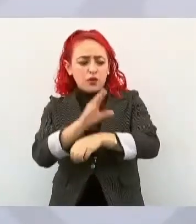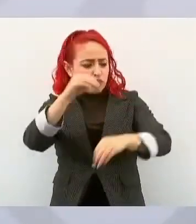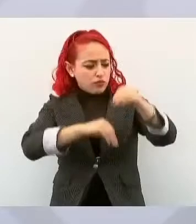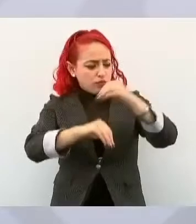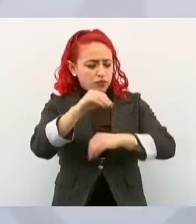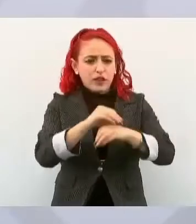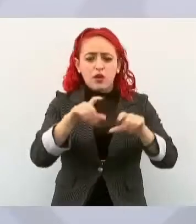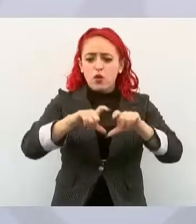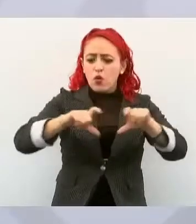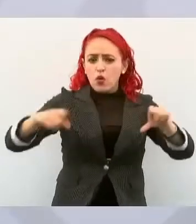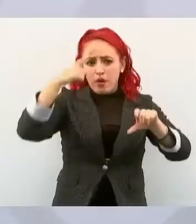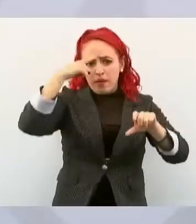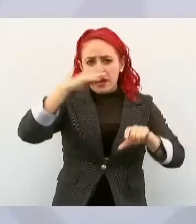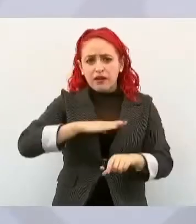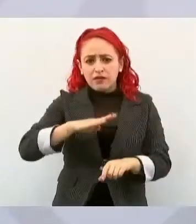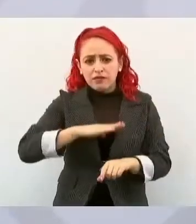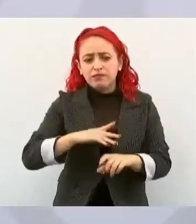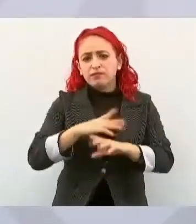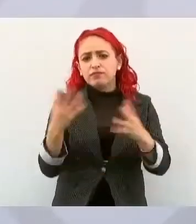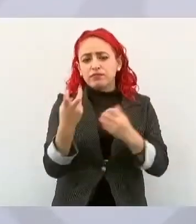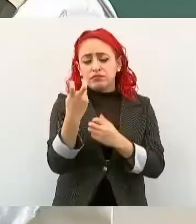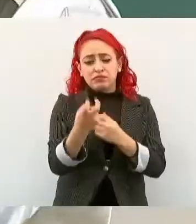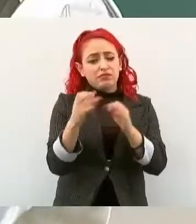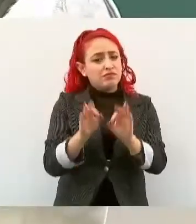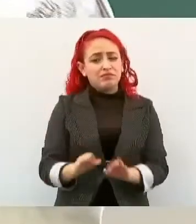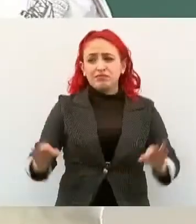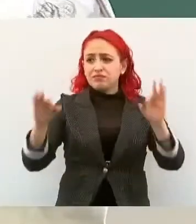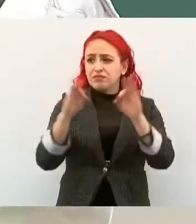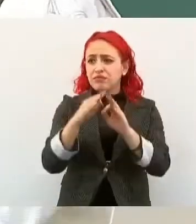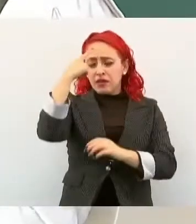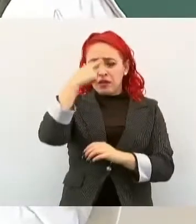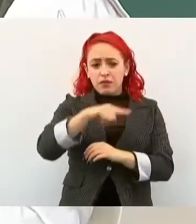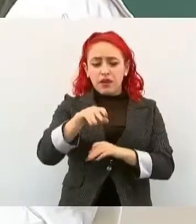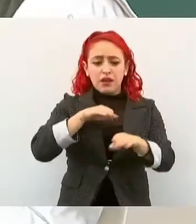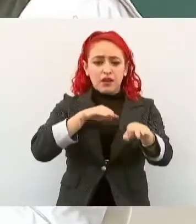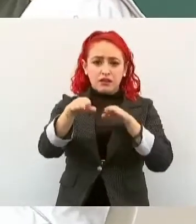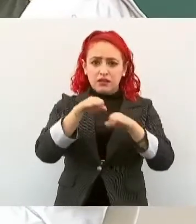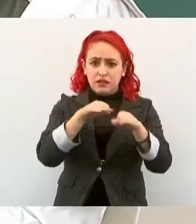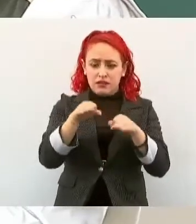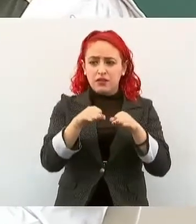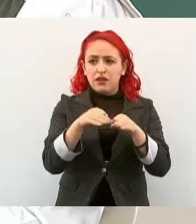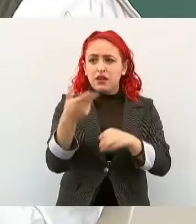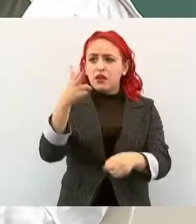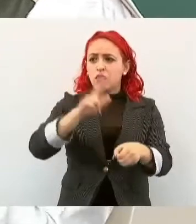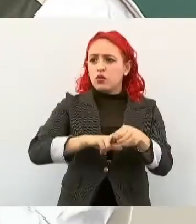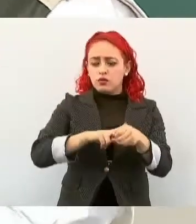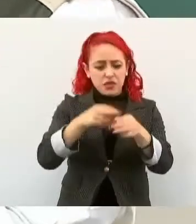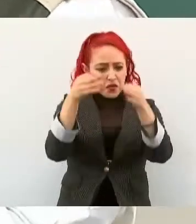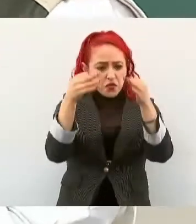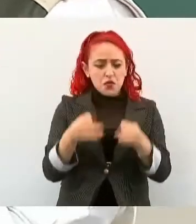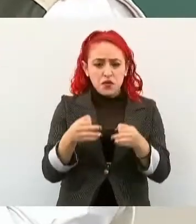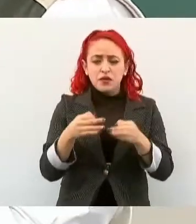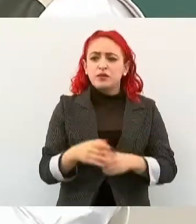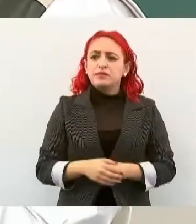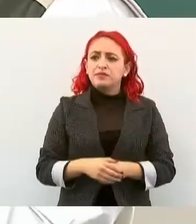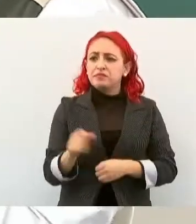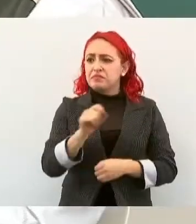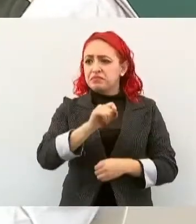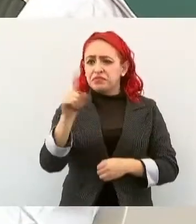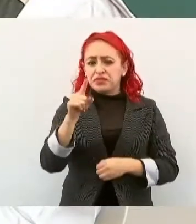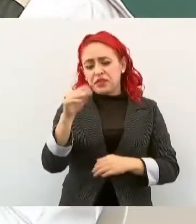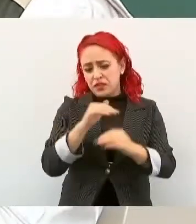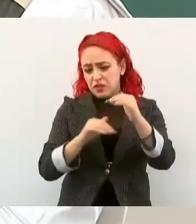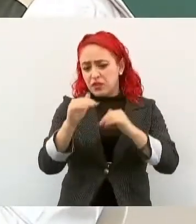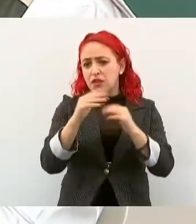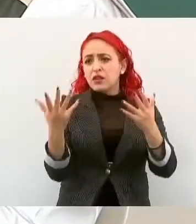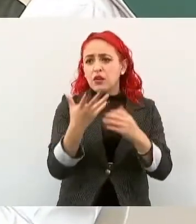hidráulicas, sanitarias, cosas muy elementales pero fundamentales para la operación plena de un hospital o de una unidad de primer nivel. También